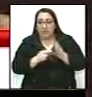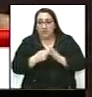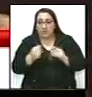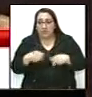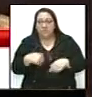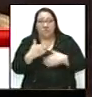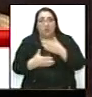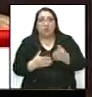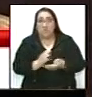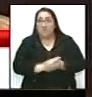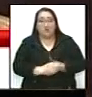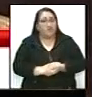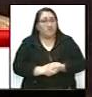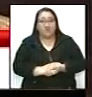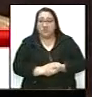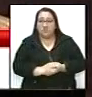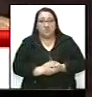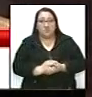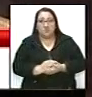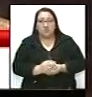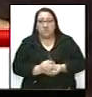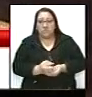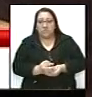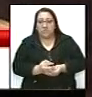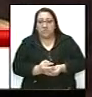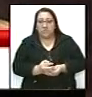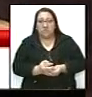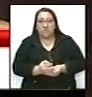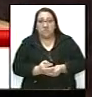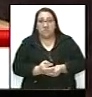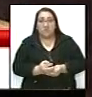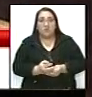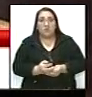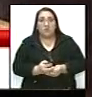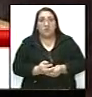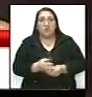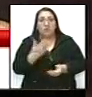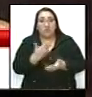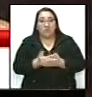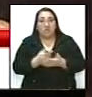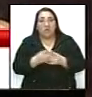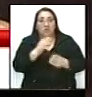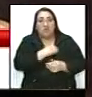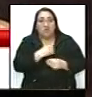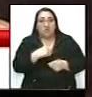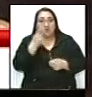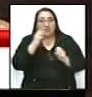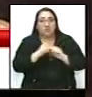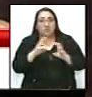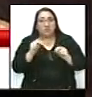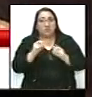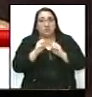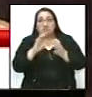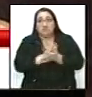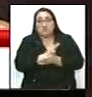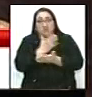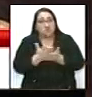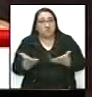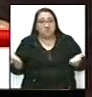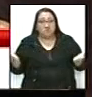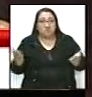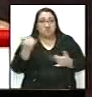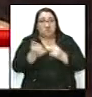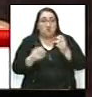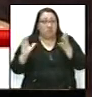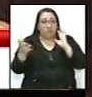hemos avanzado. No, no hemos avanzado. Ahora hay una propuesta, pero para eso se invitó a los ministros para que aclaren, y no han aclarado nada porque han terminado